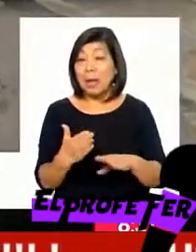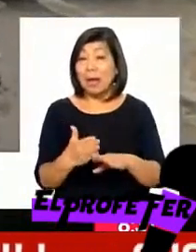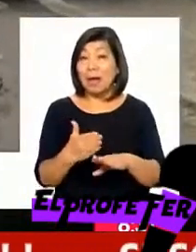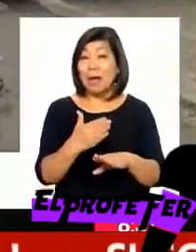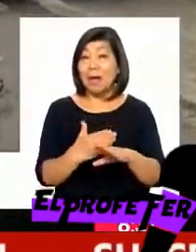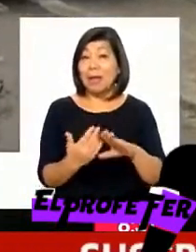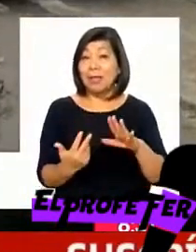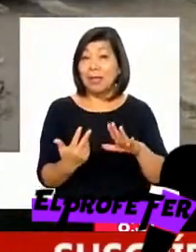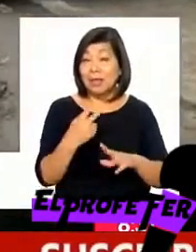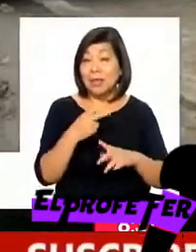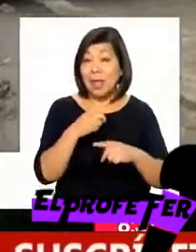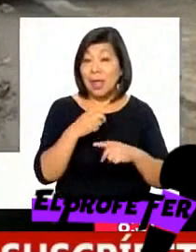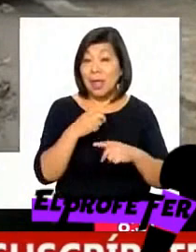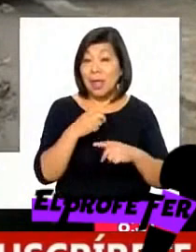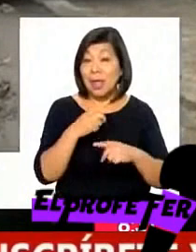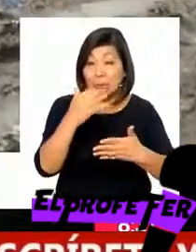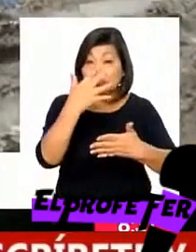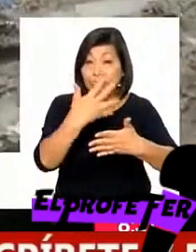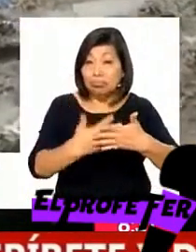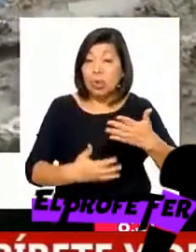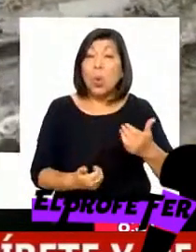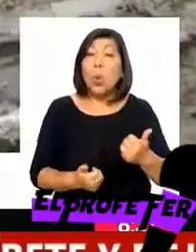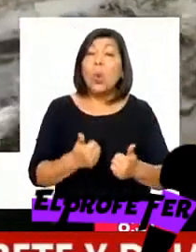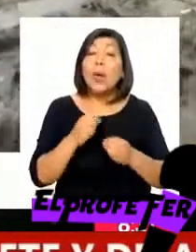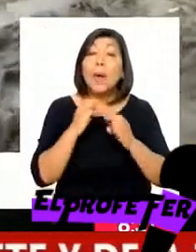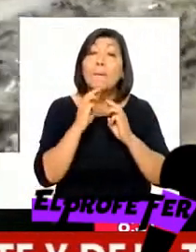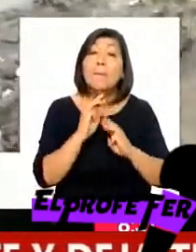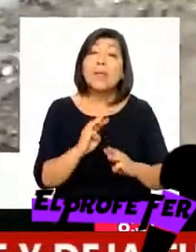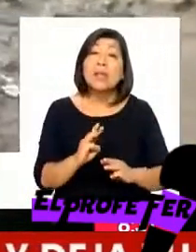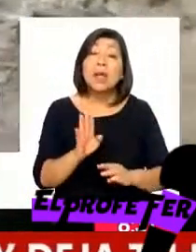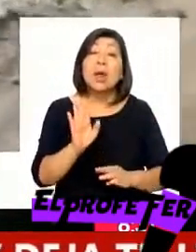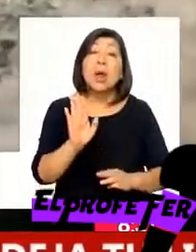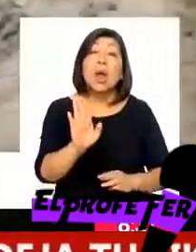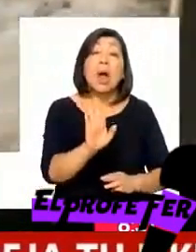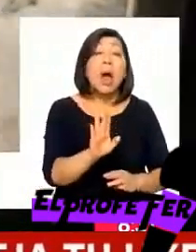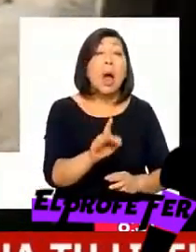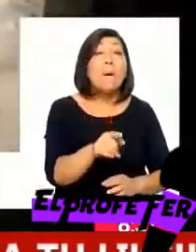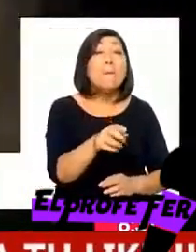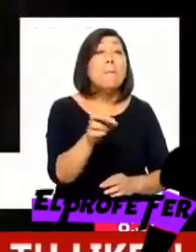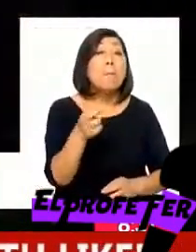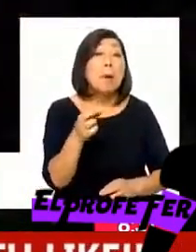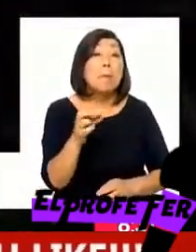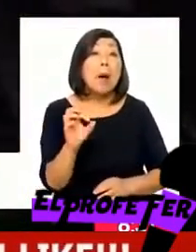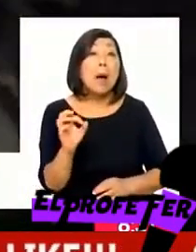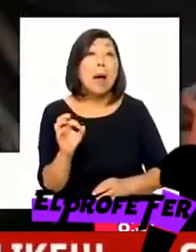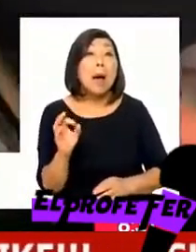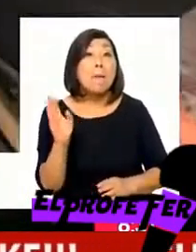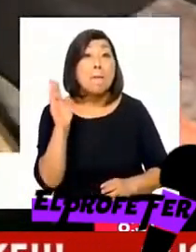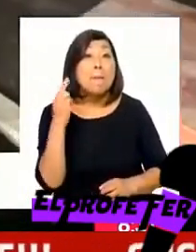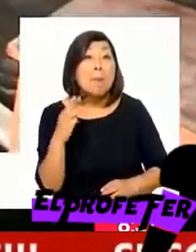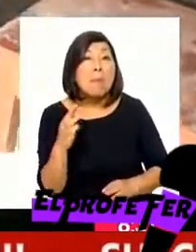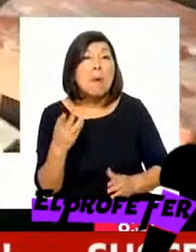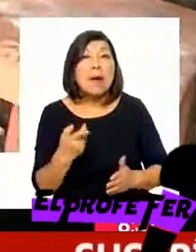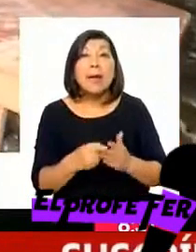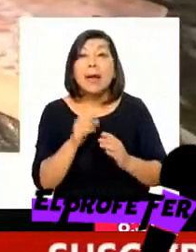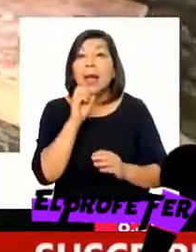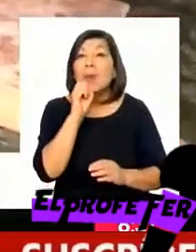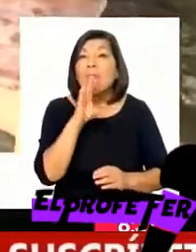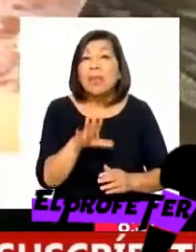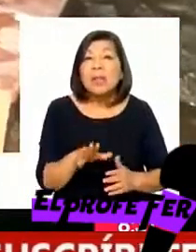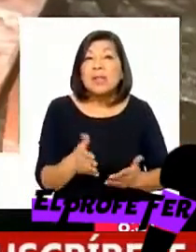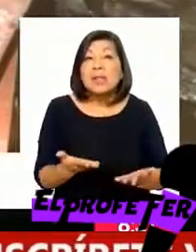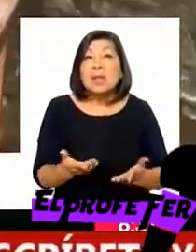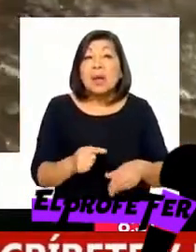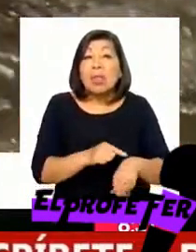clases el 13 de marzo, como fue programado. ¿Cuál es el mensaje a los padres de familias que seguramente están preocupados por